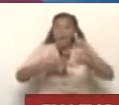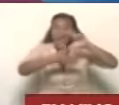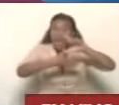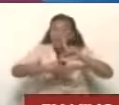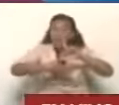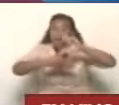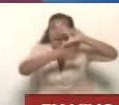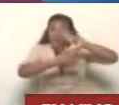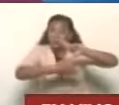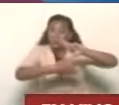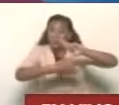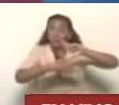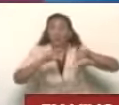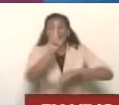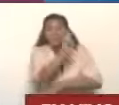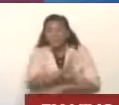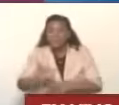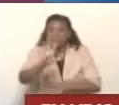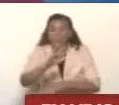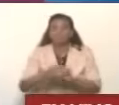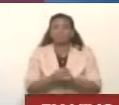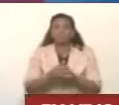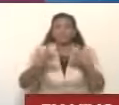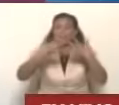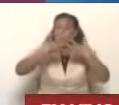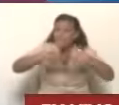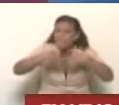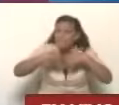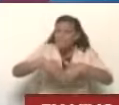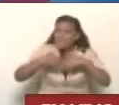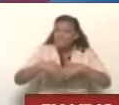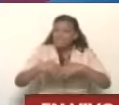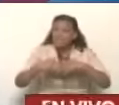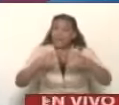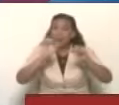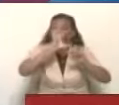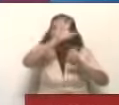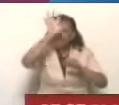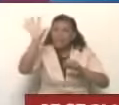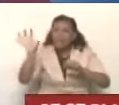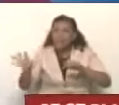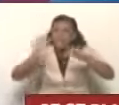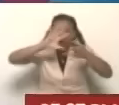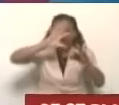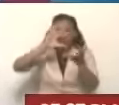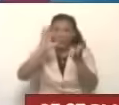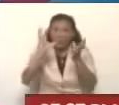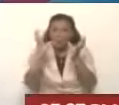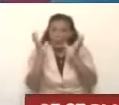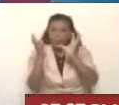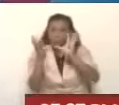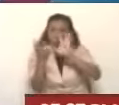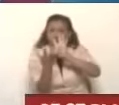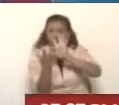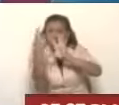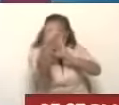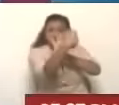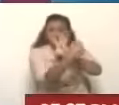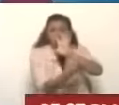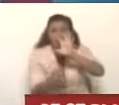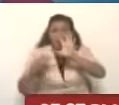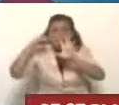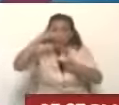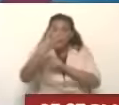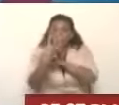latinoamericanas, caribeñas, venezolanas. Empresas de los cuatro puntos cardinales del mundo que están llegando.